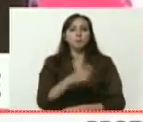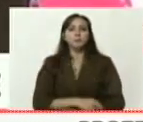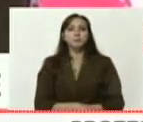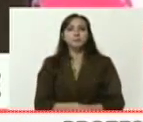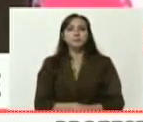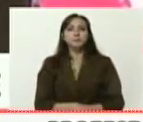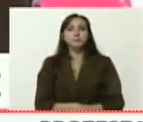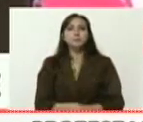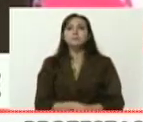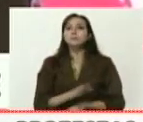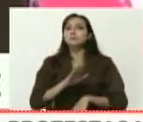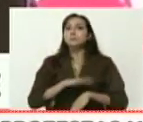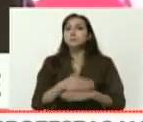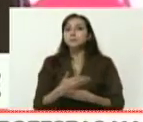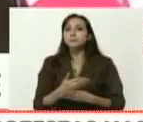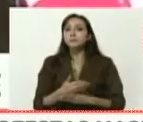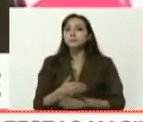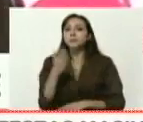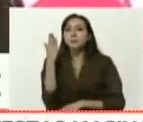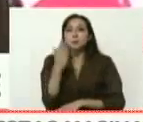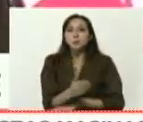producto de un régimen corrupto,